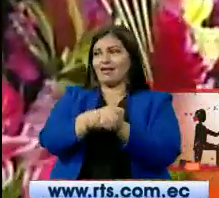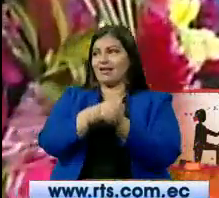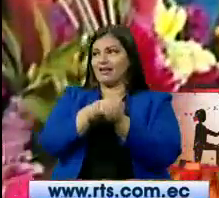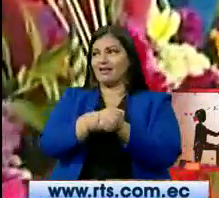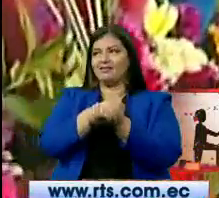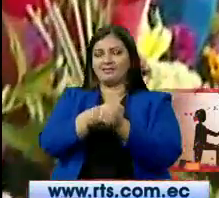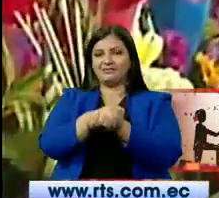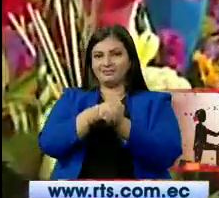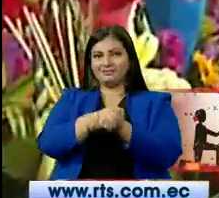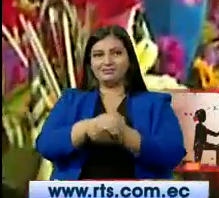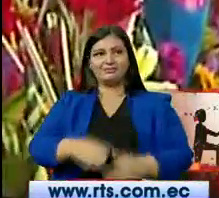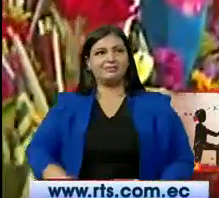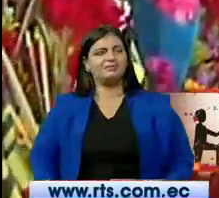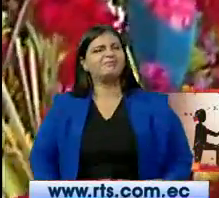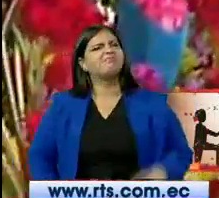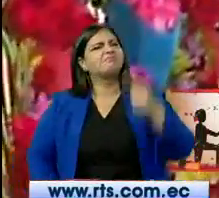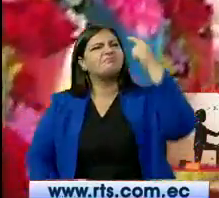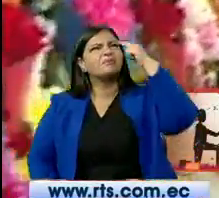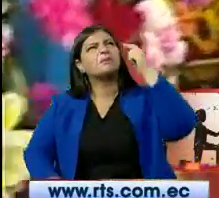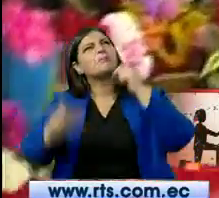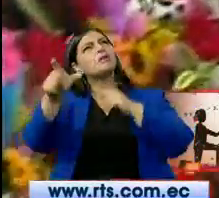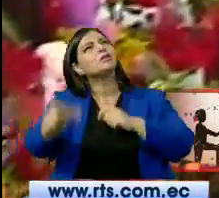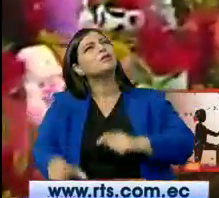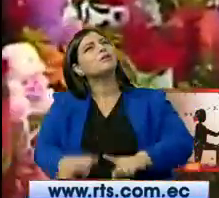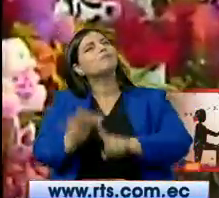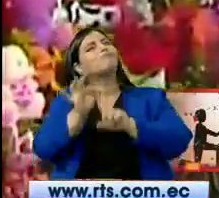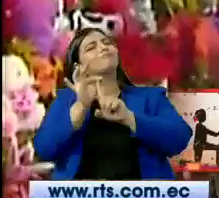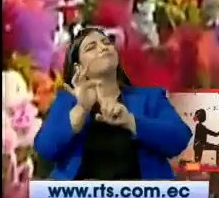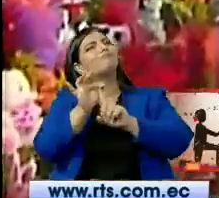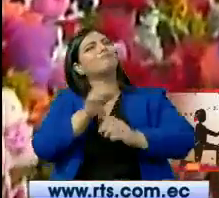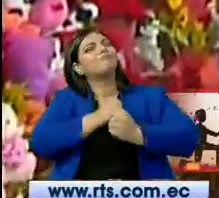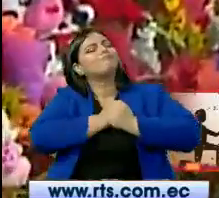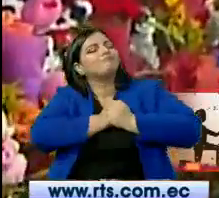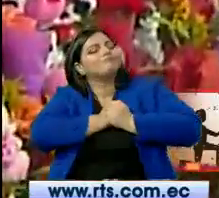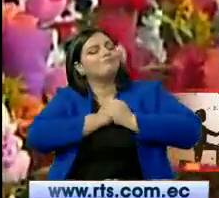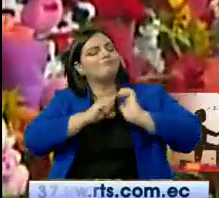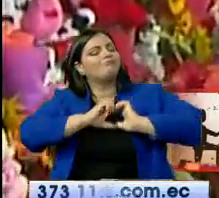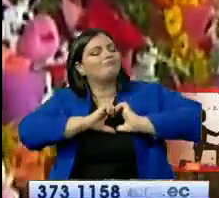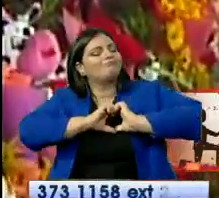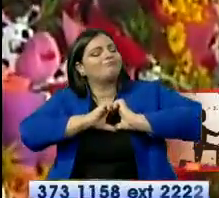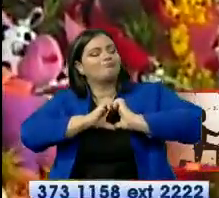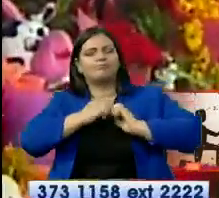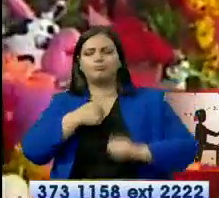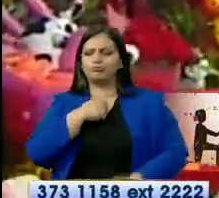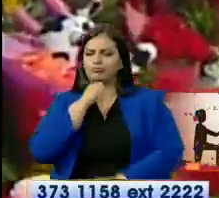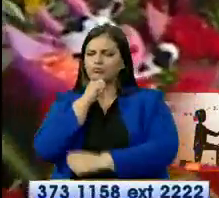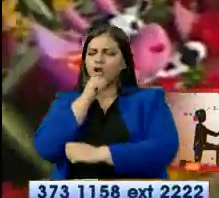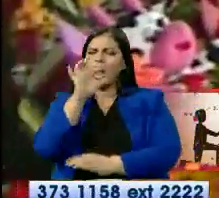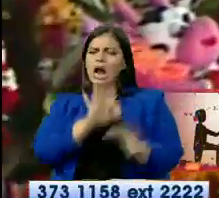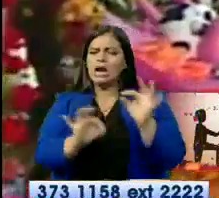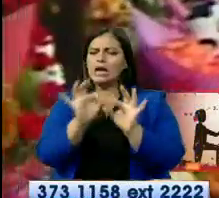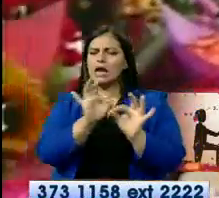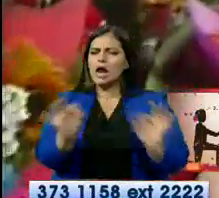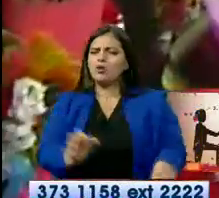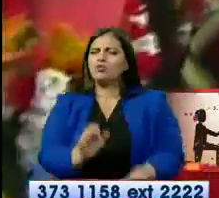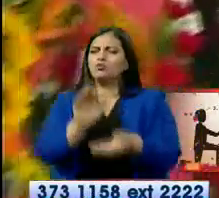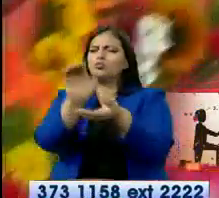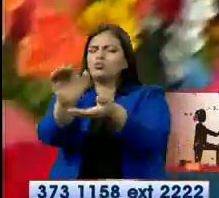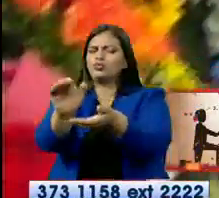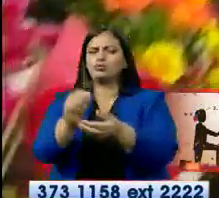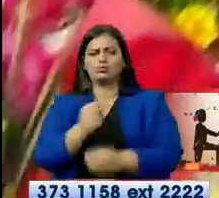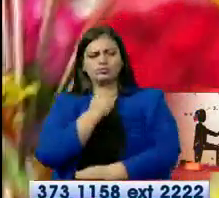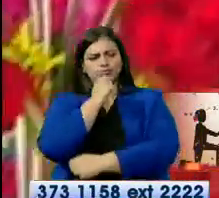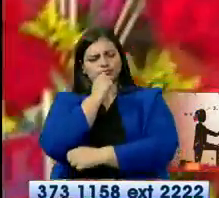a esa persona que la acompaña en todo el día y por supuesto en la noche, que me imagino que le ha de tener ahí la sorpresita.